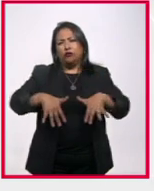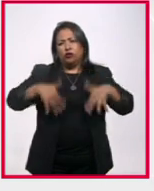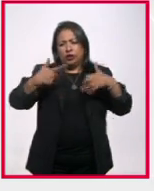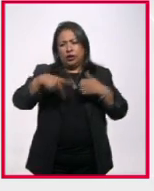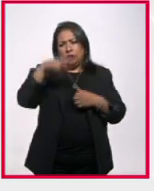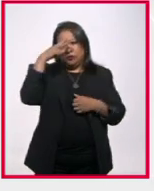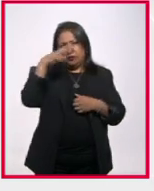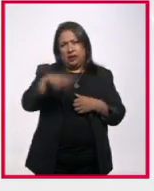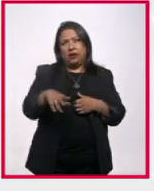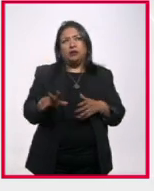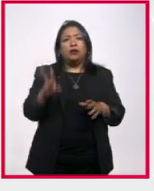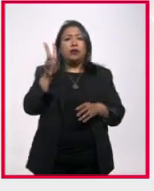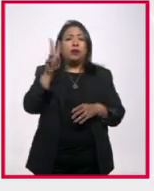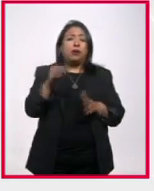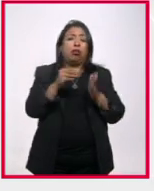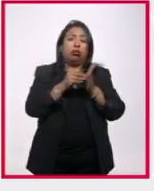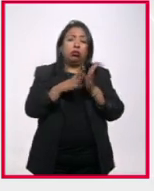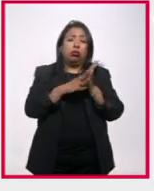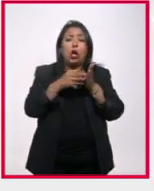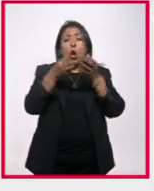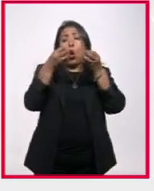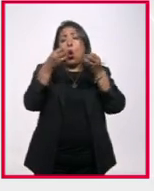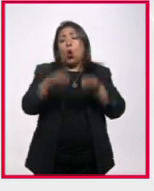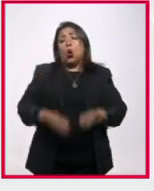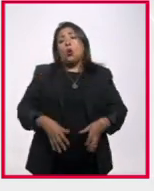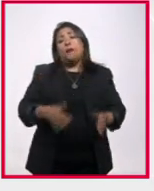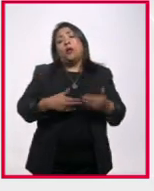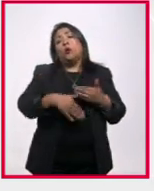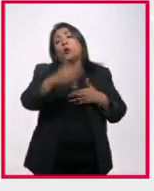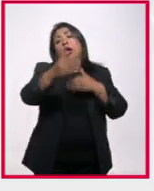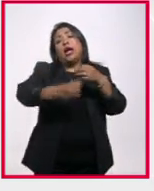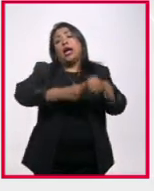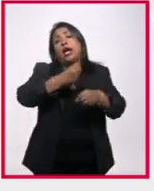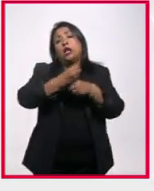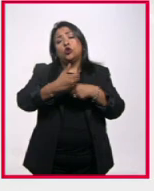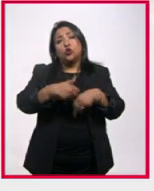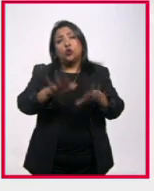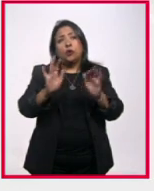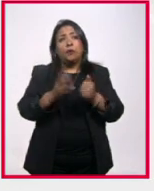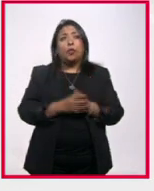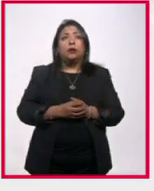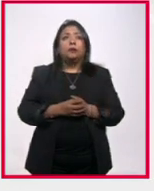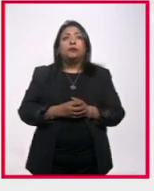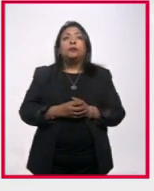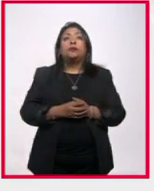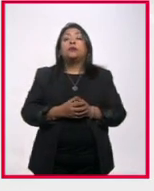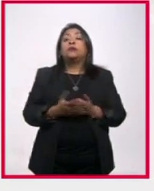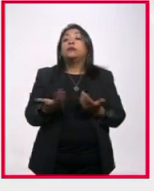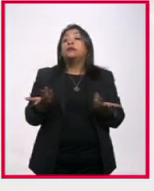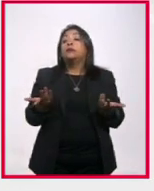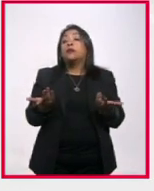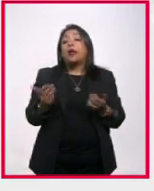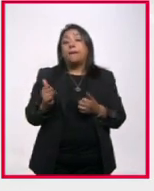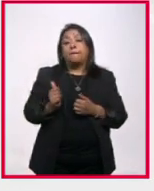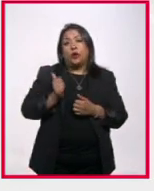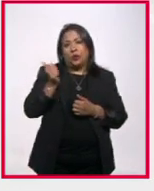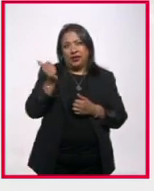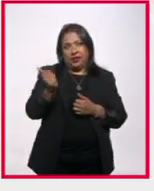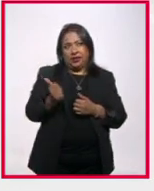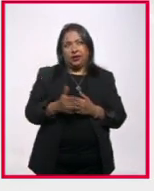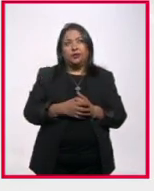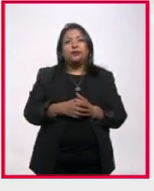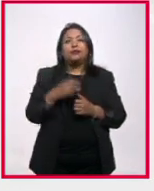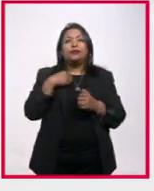en México y, bueno, tiene una agenda tremenda en todas partes. Para años. Sí. Así es. Sí, sí, sí. Bueno, pues, ¿qué te parece, Laura, si aprovechando